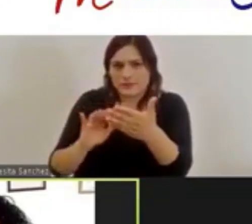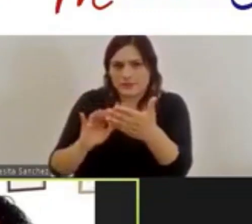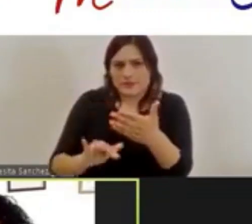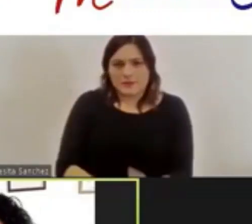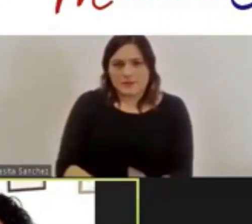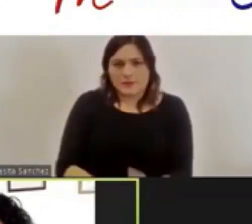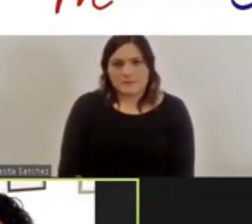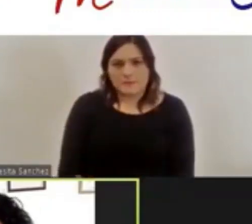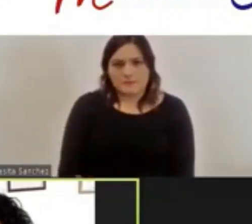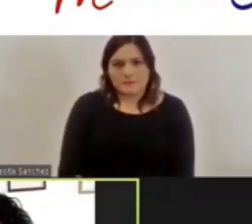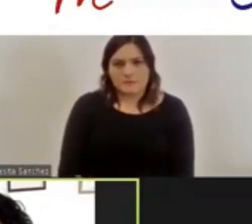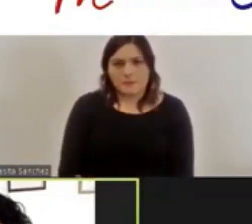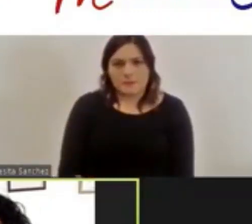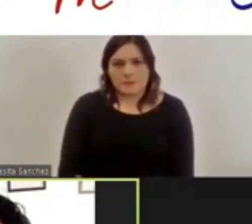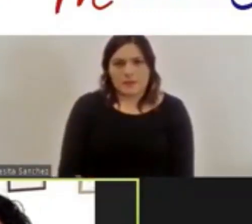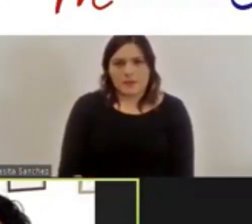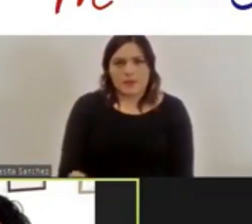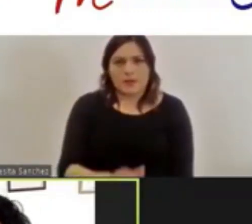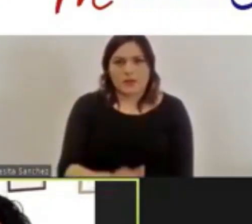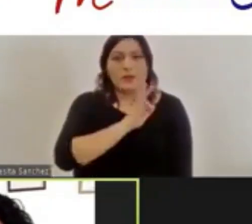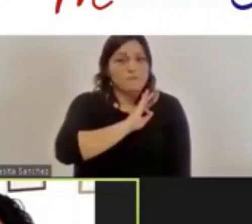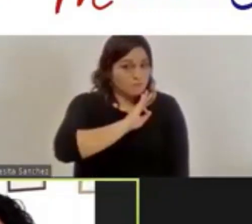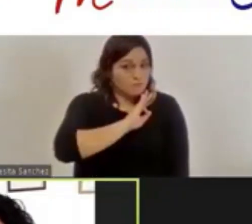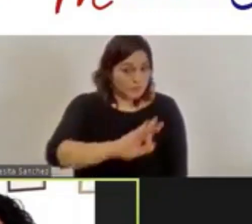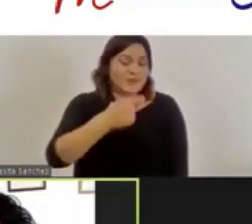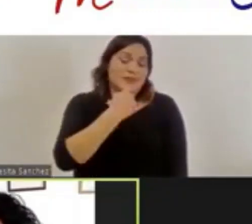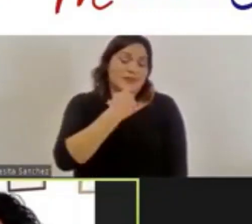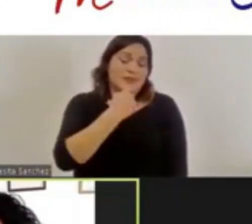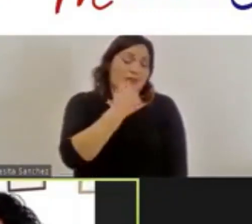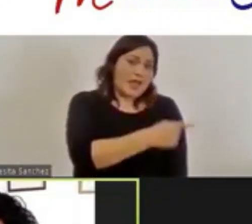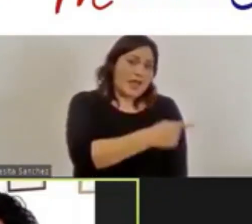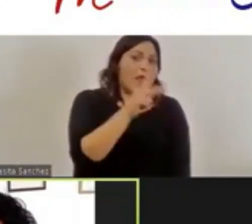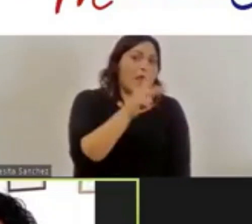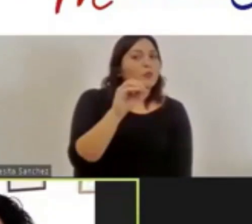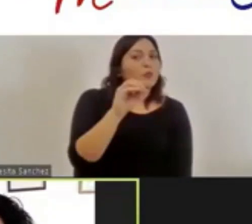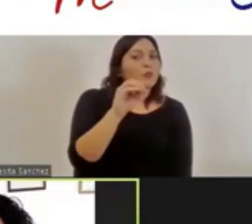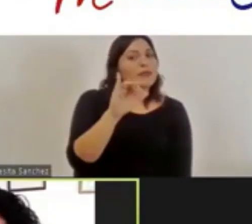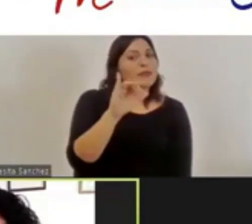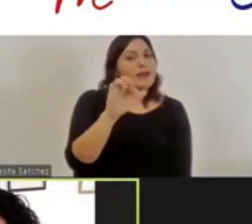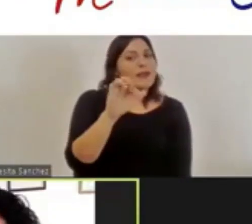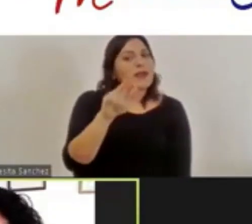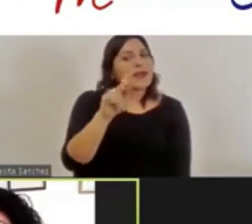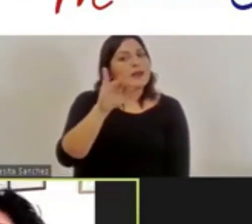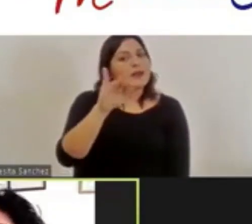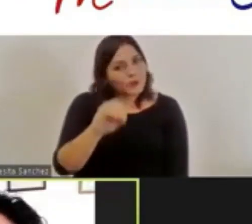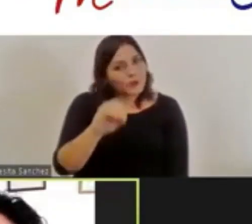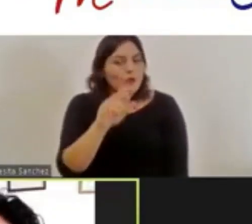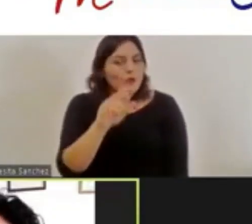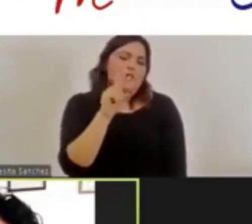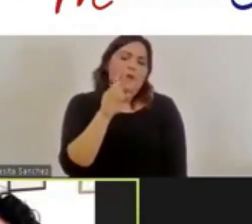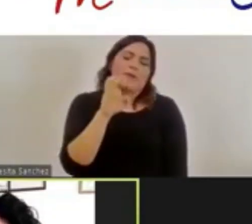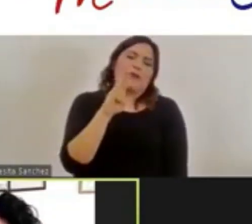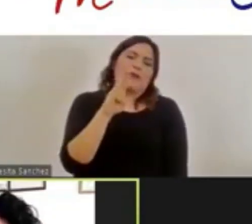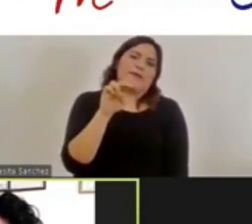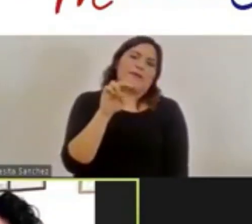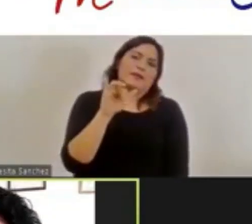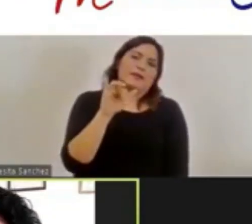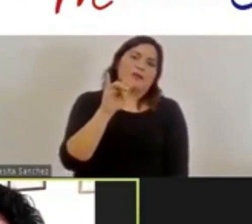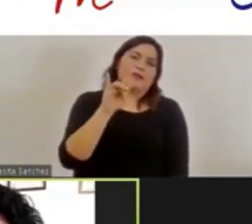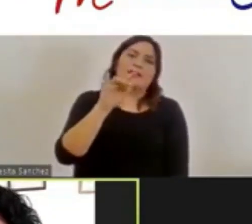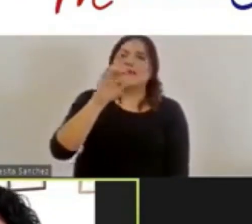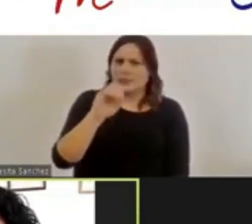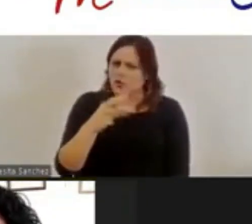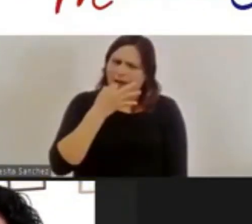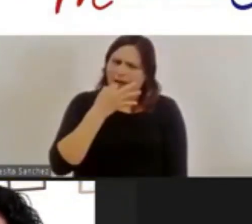los comentarios a Policarpio, a Prevenito. No sé si andan por ahí disponibles. Sí,